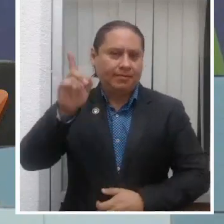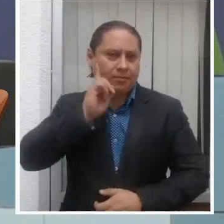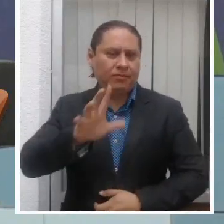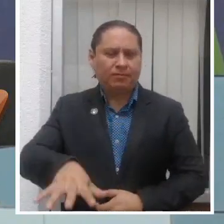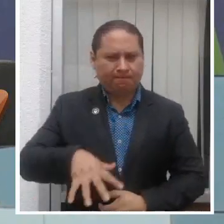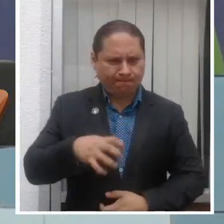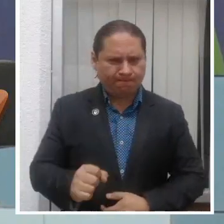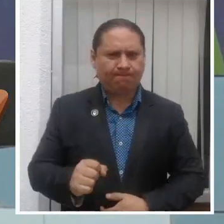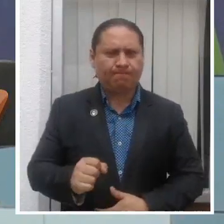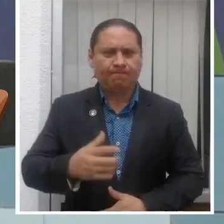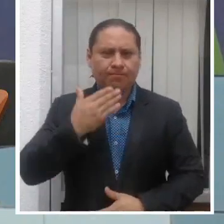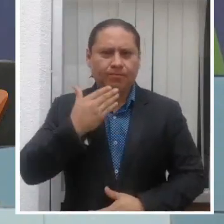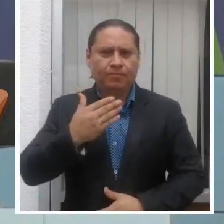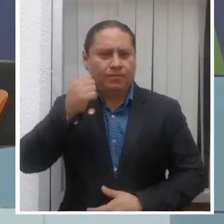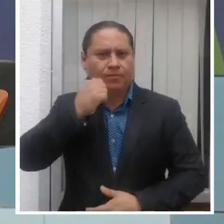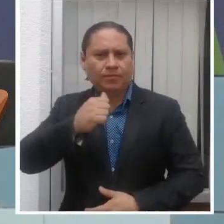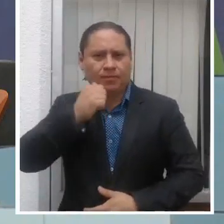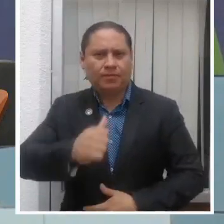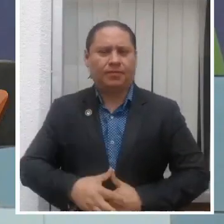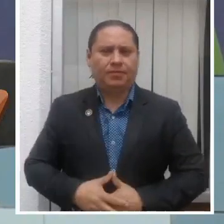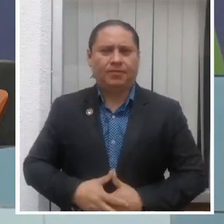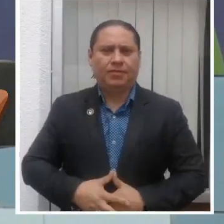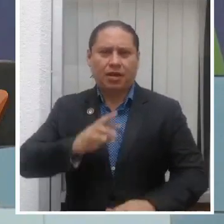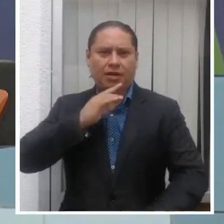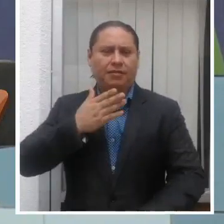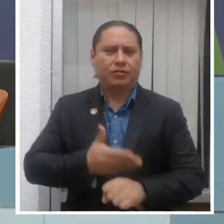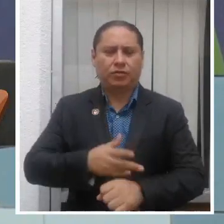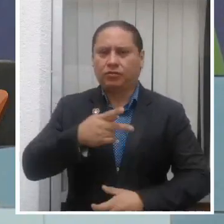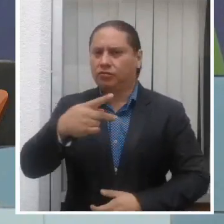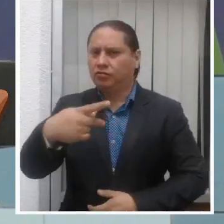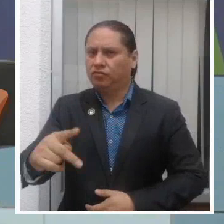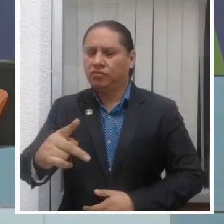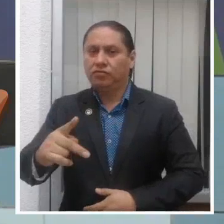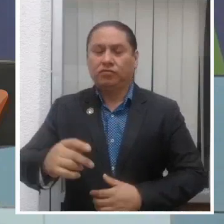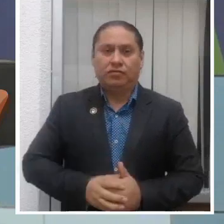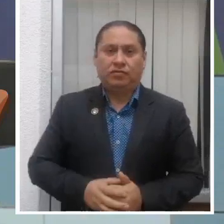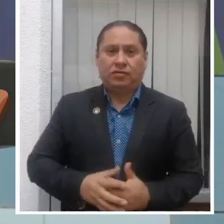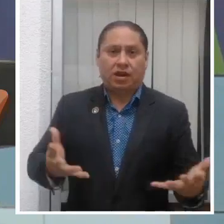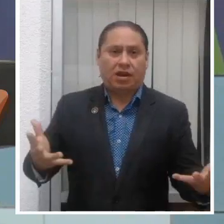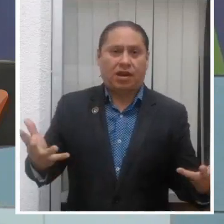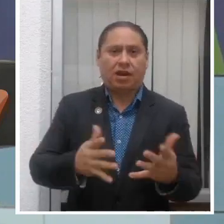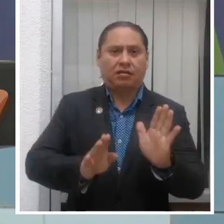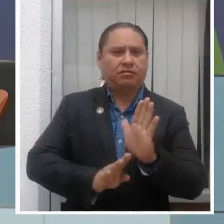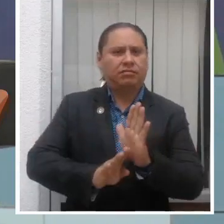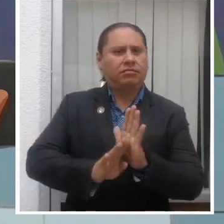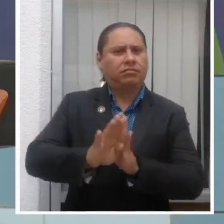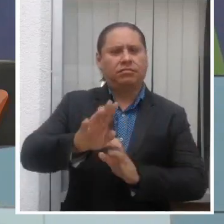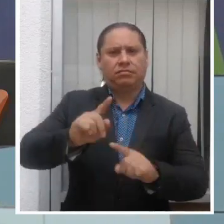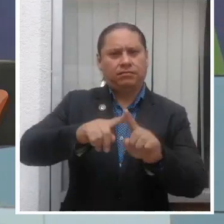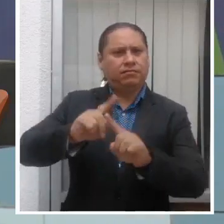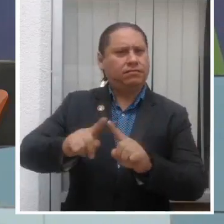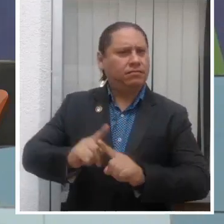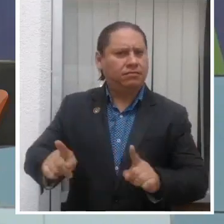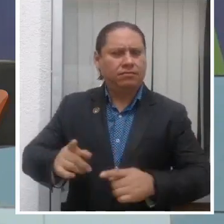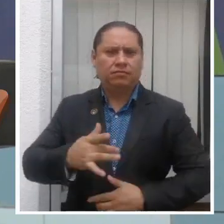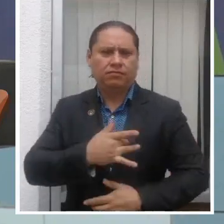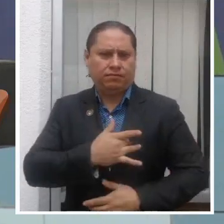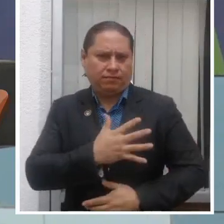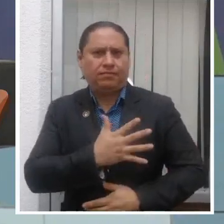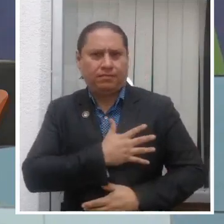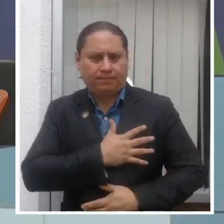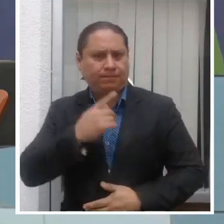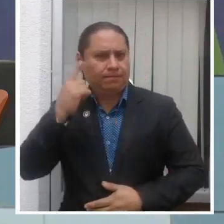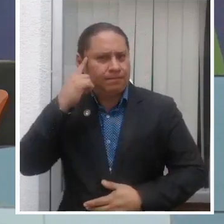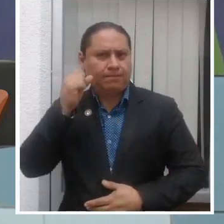fuerte y firme en tus convicciones, y su responsabilidad lo ha hecho destacar en cualquier ámbito, y su corazón, segura